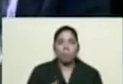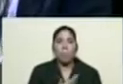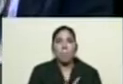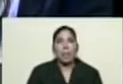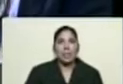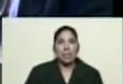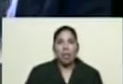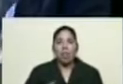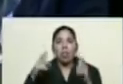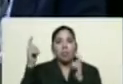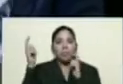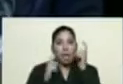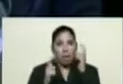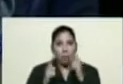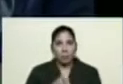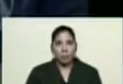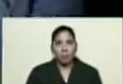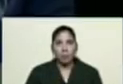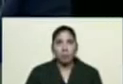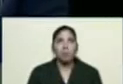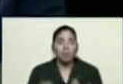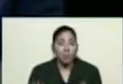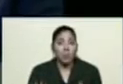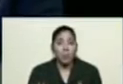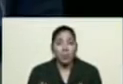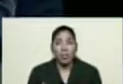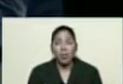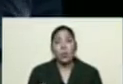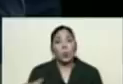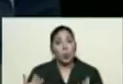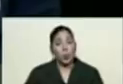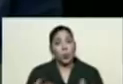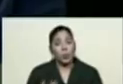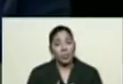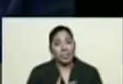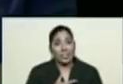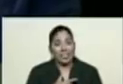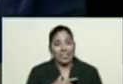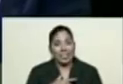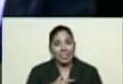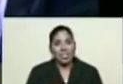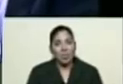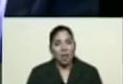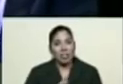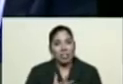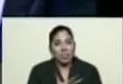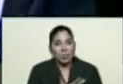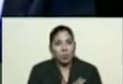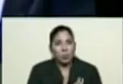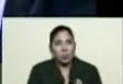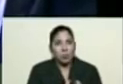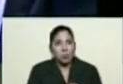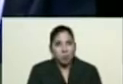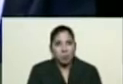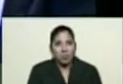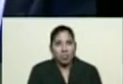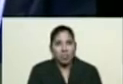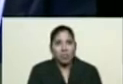Chávez. Y es inevitable sentir nostalgia, es inevitable sentir, aunque el tiempo,